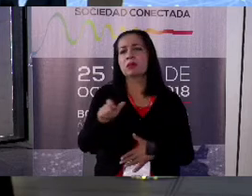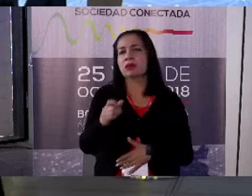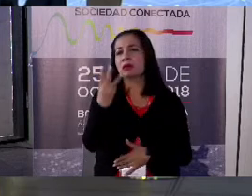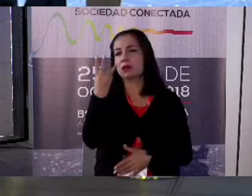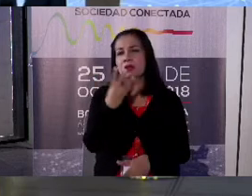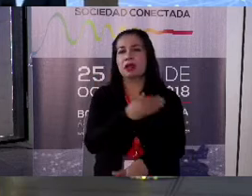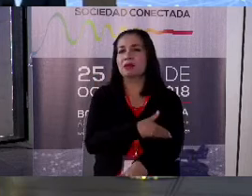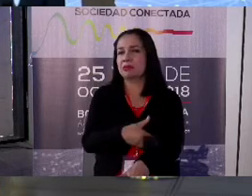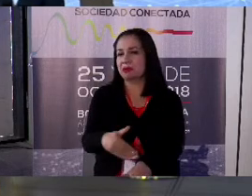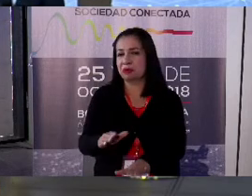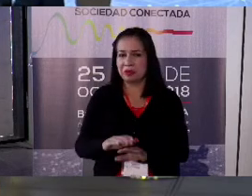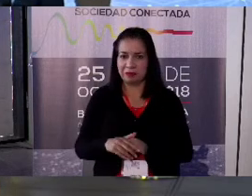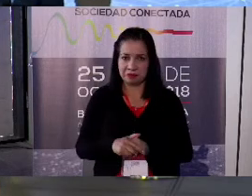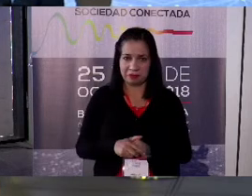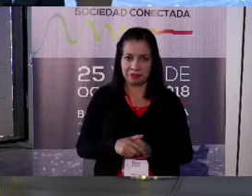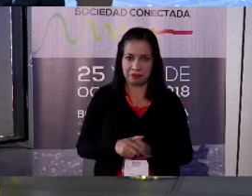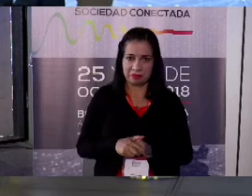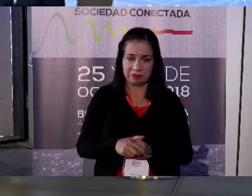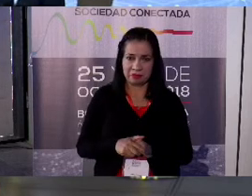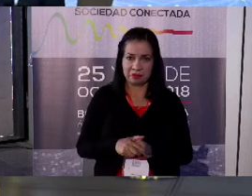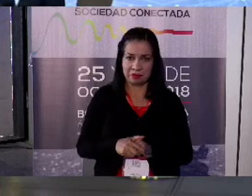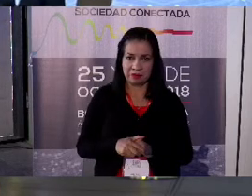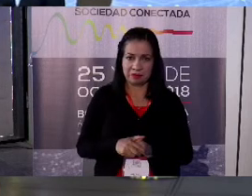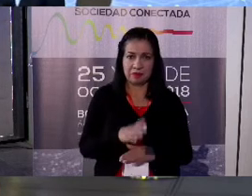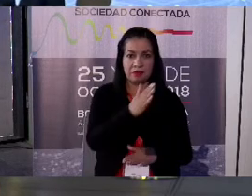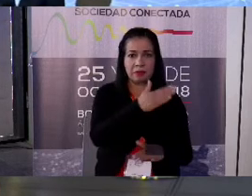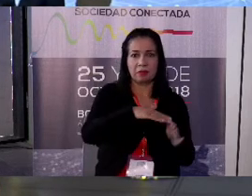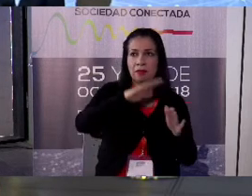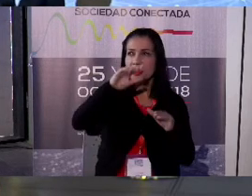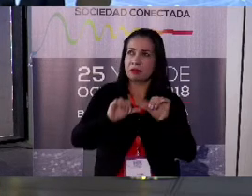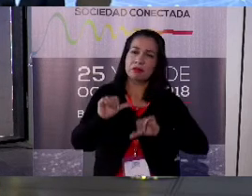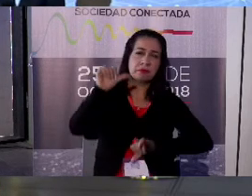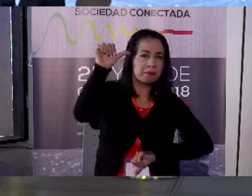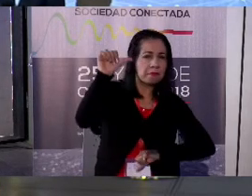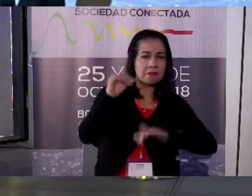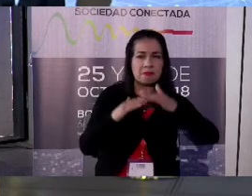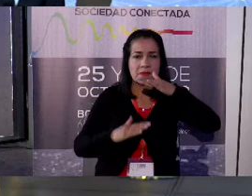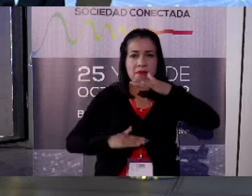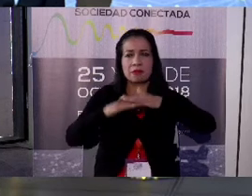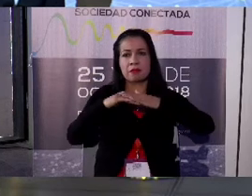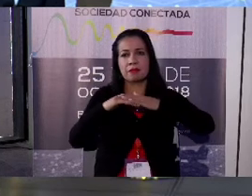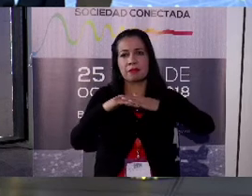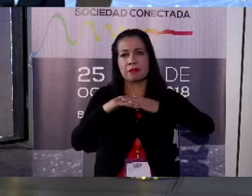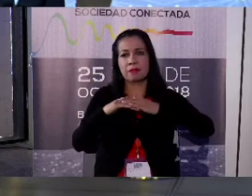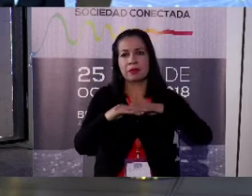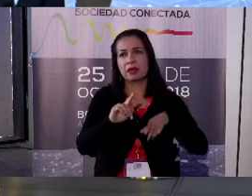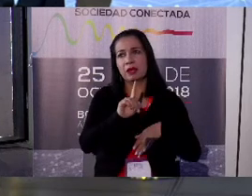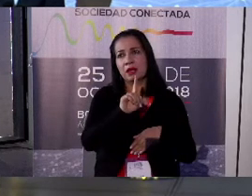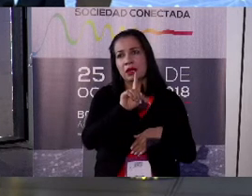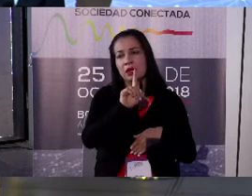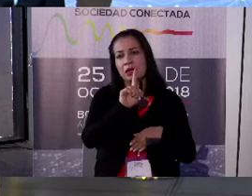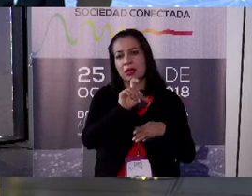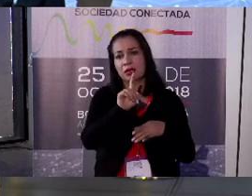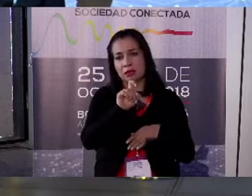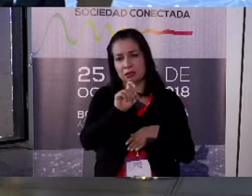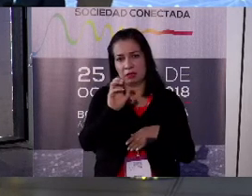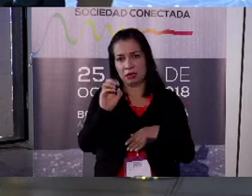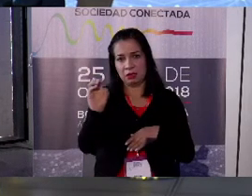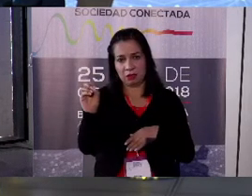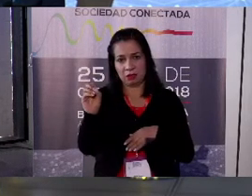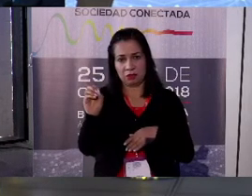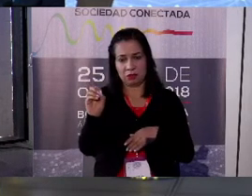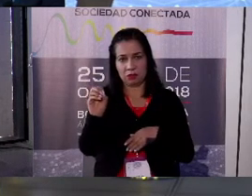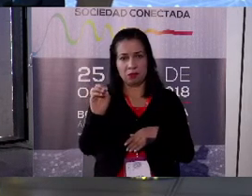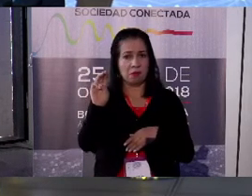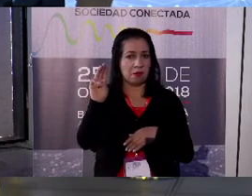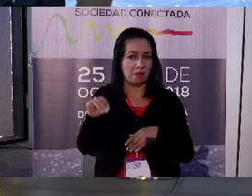3,300 la altura máxima son 60 sí 600 Met es